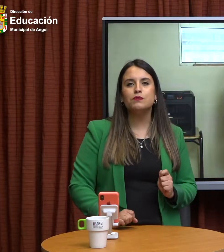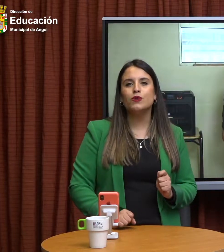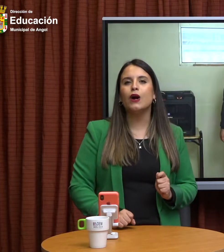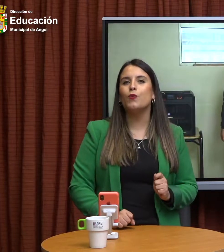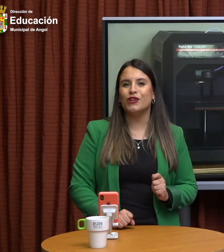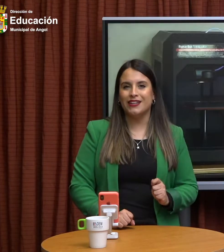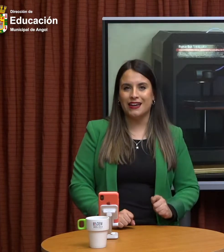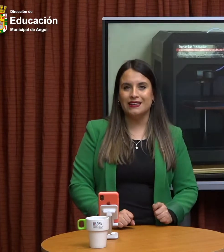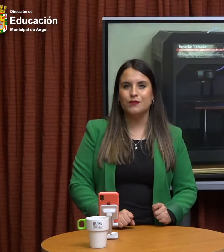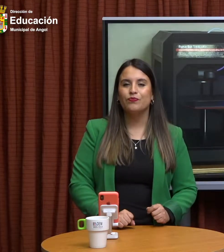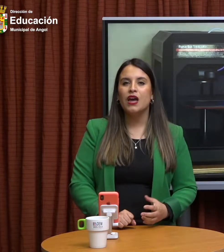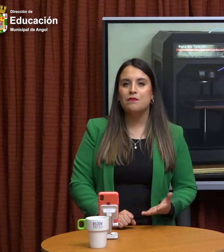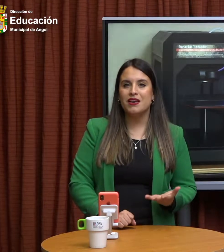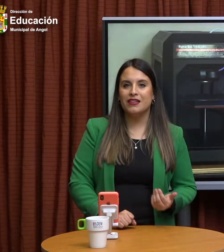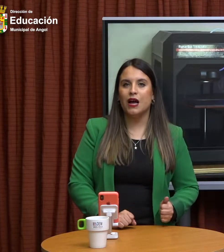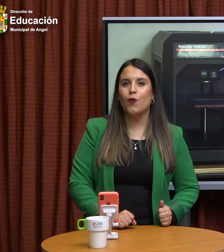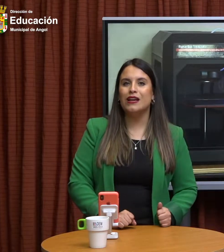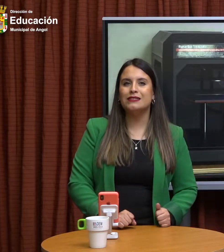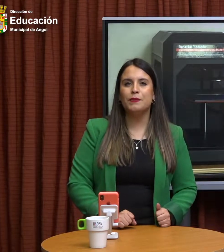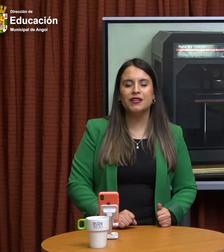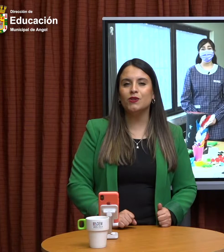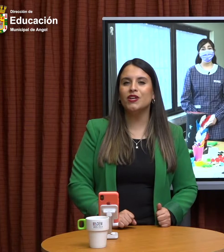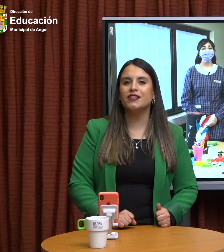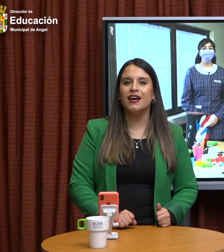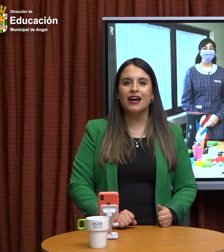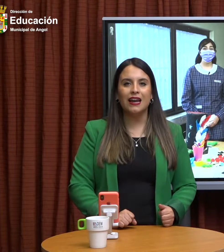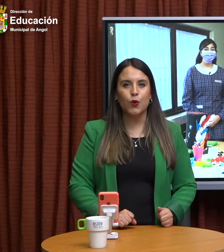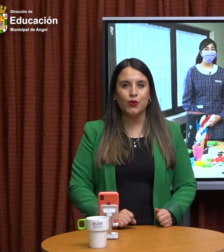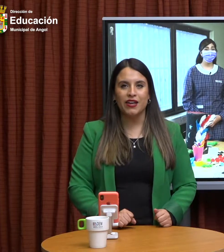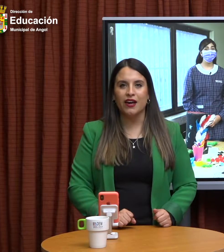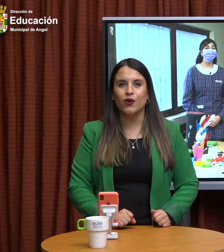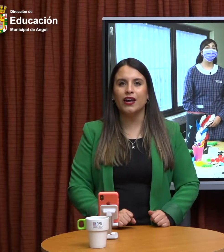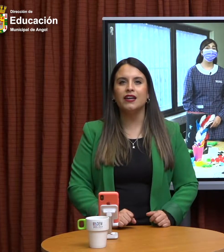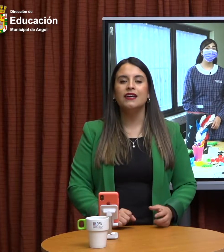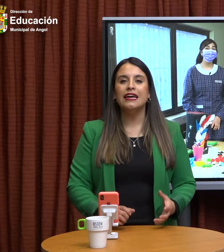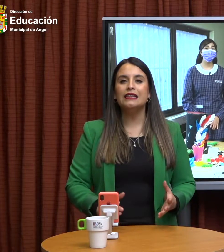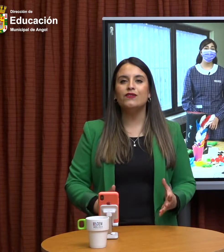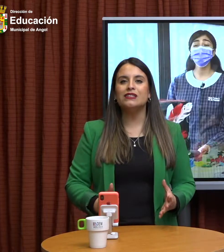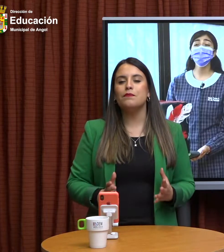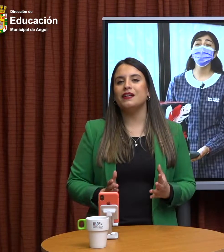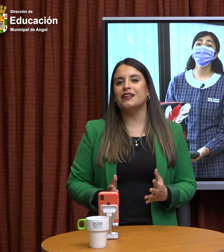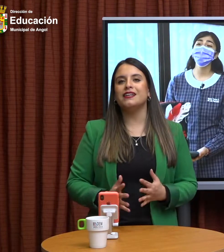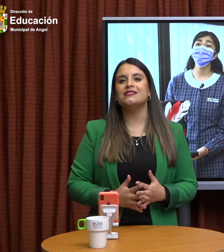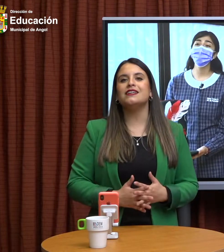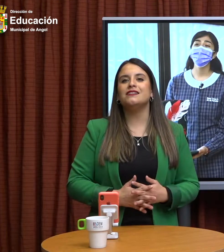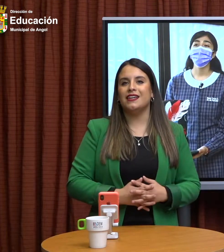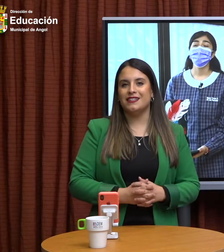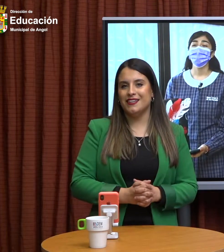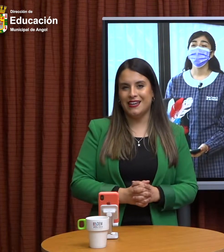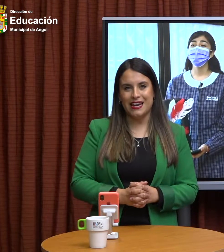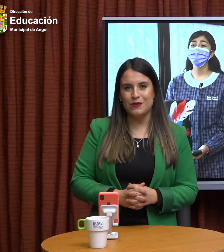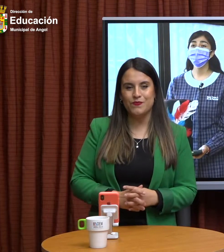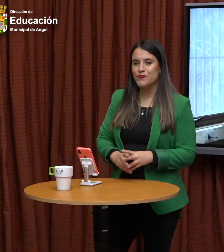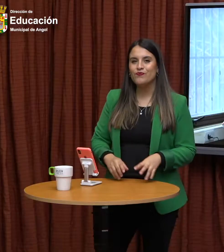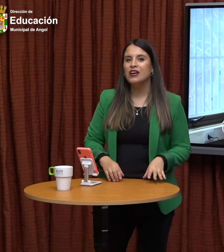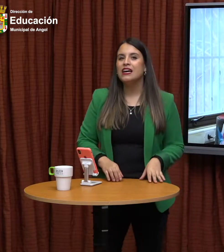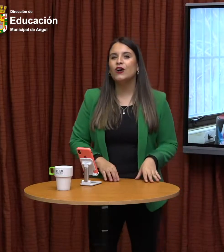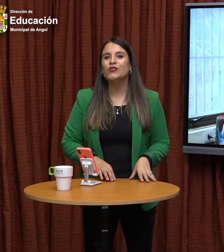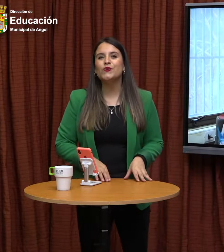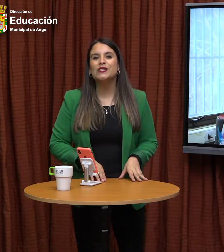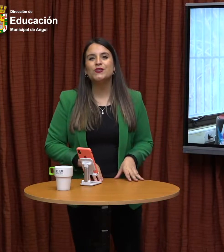serie de cápsulas comunitarias, mediante las cuales se pretende orientar a la comunidad escolar en diversas materias de interés general.